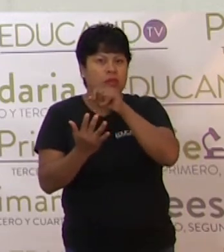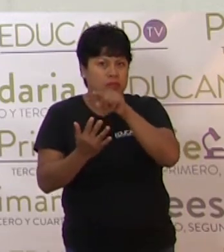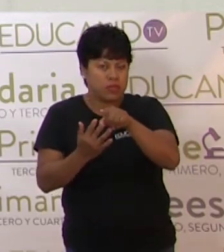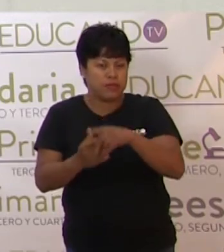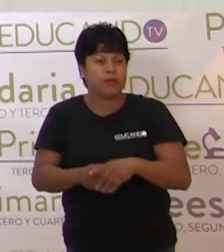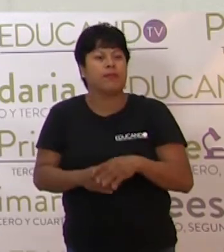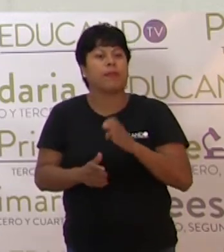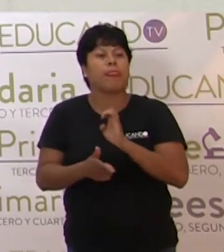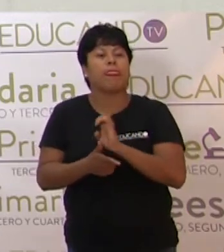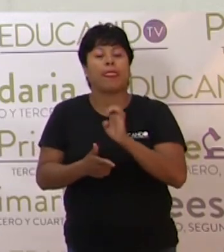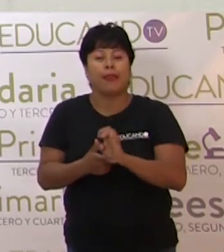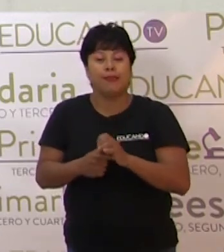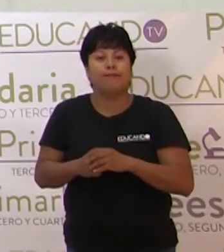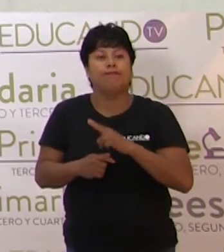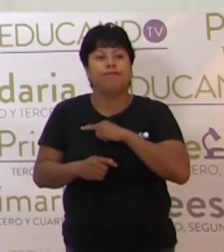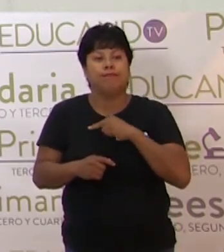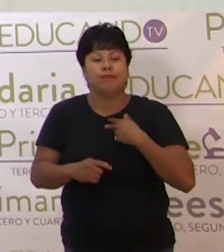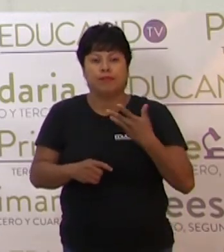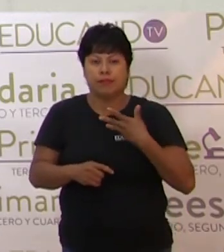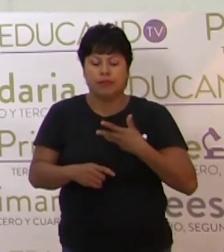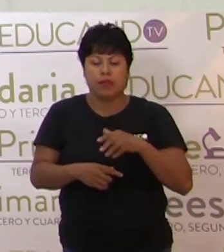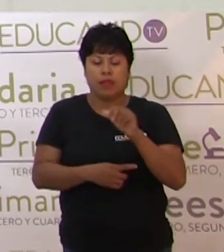tamaño entonces tenemos